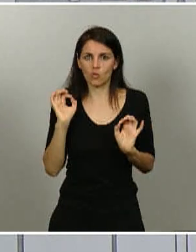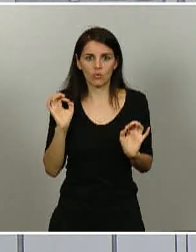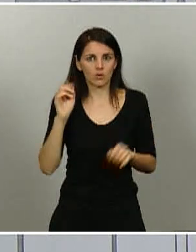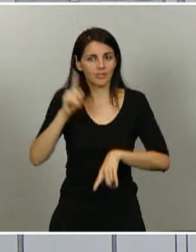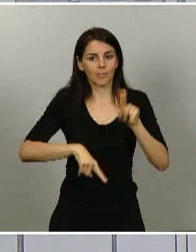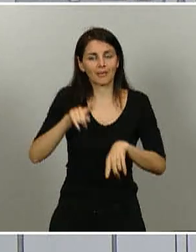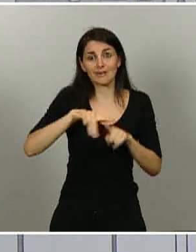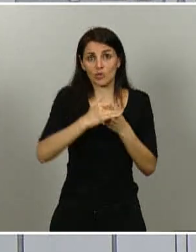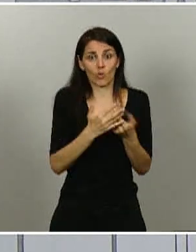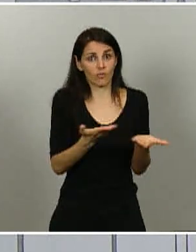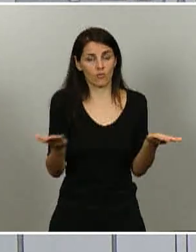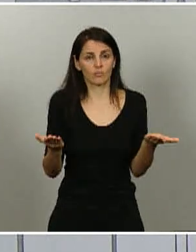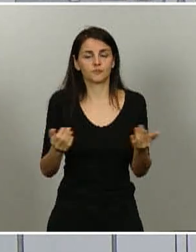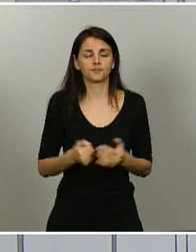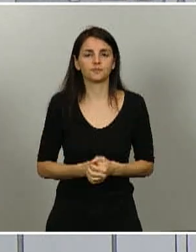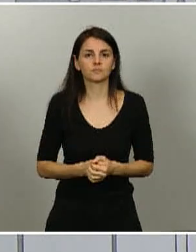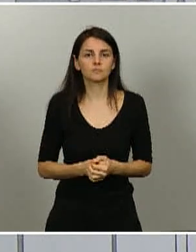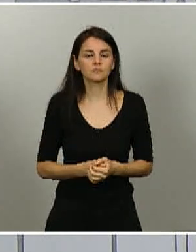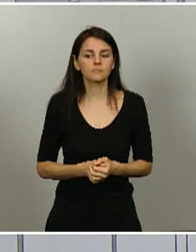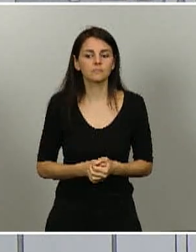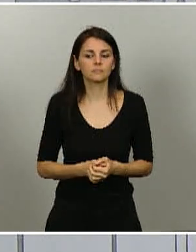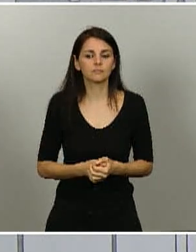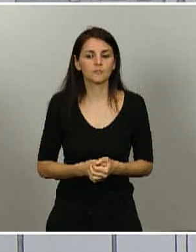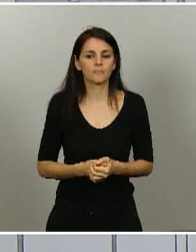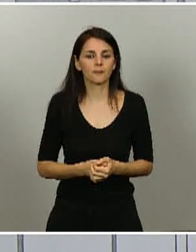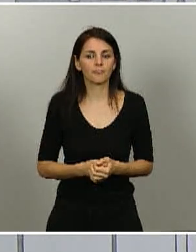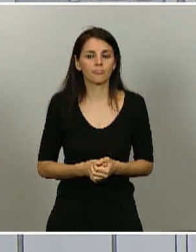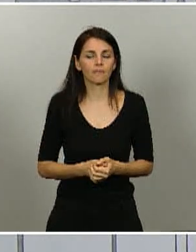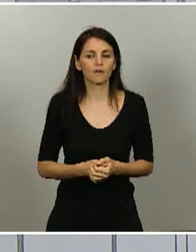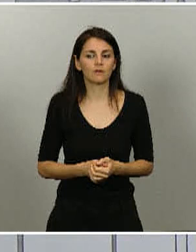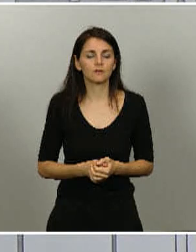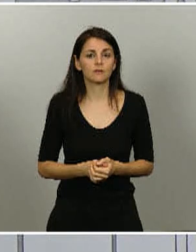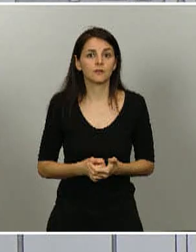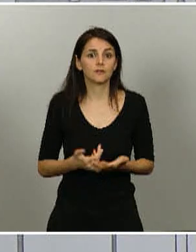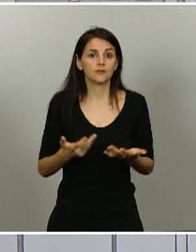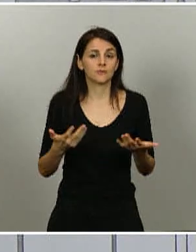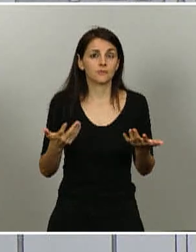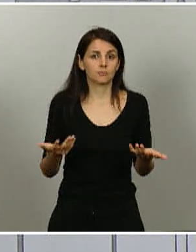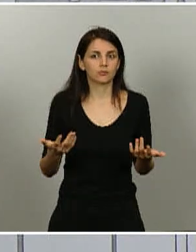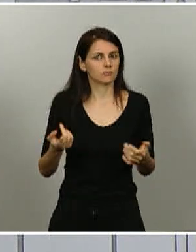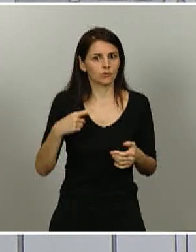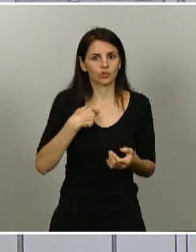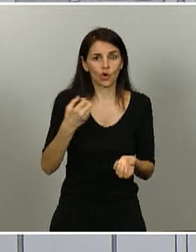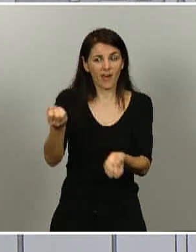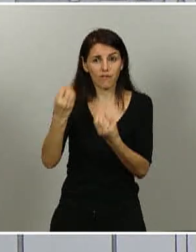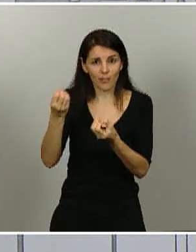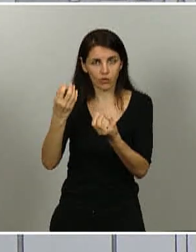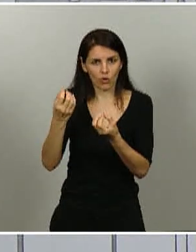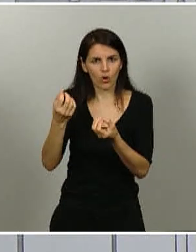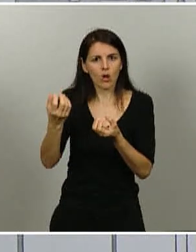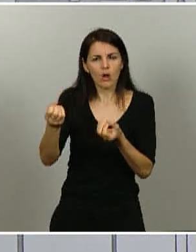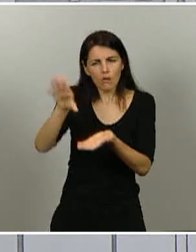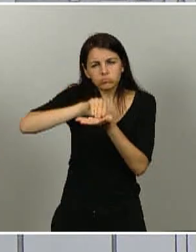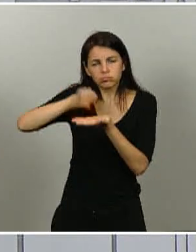si nuestra valoración, después de verificar 1000 veces la información, es que no se